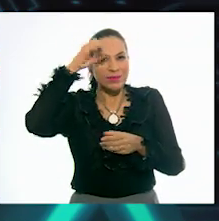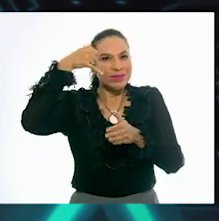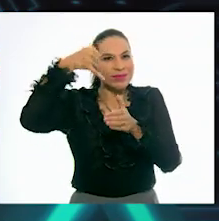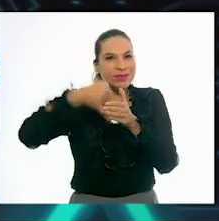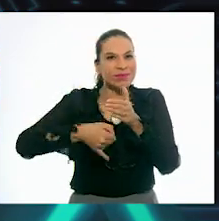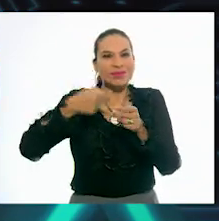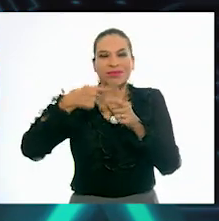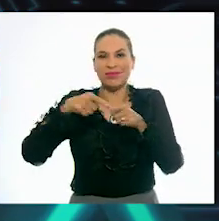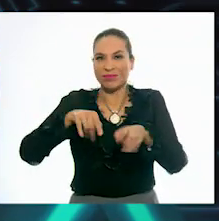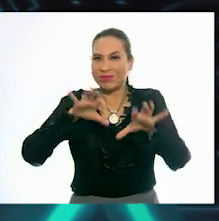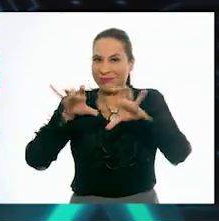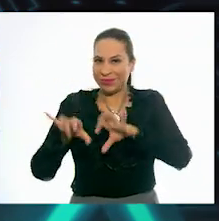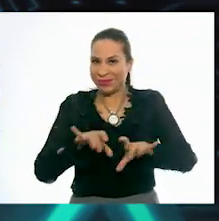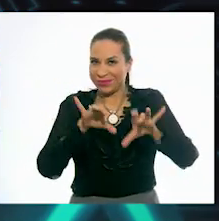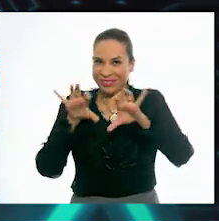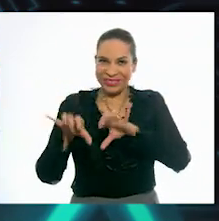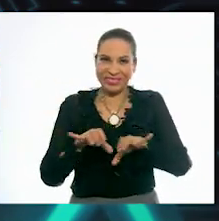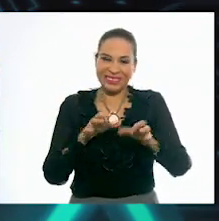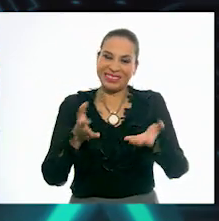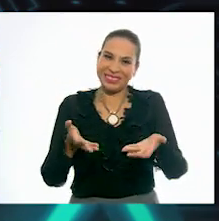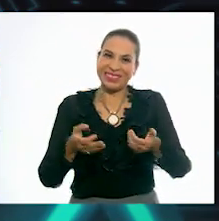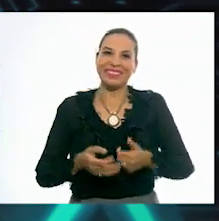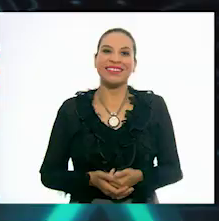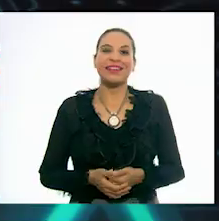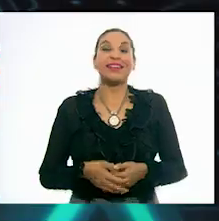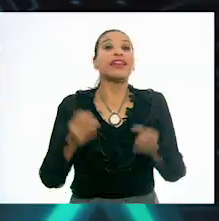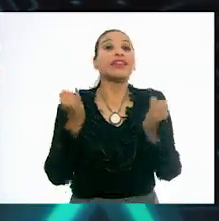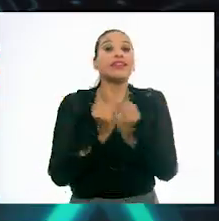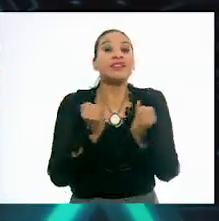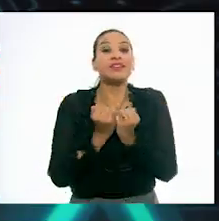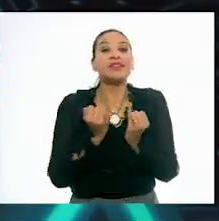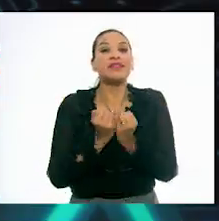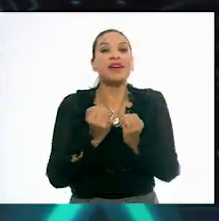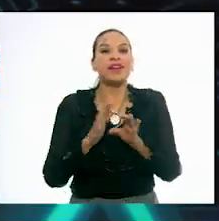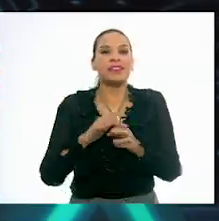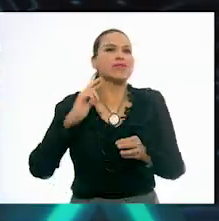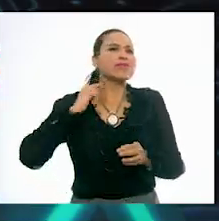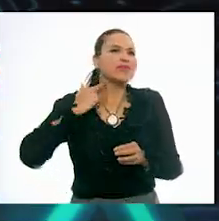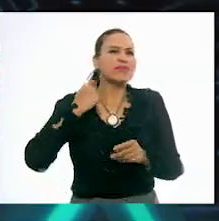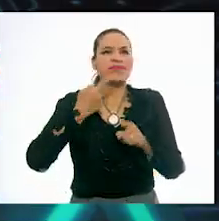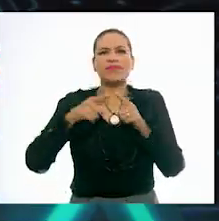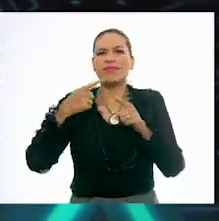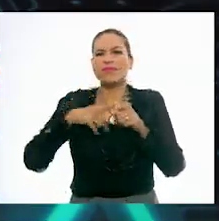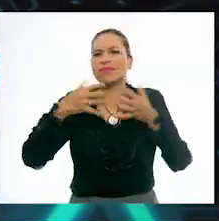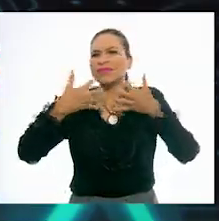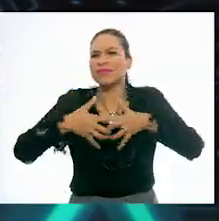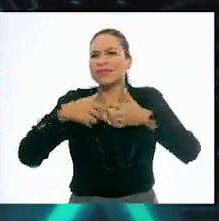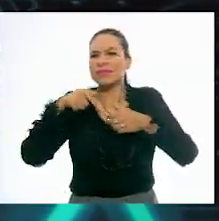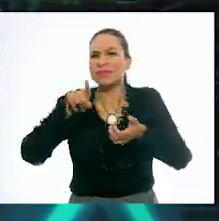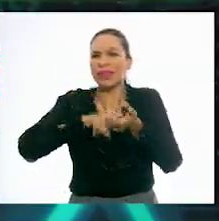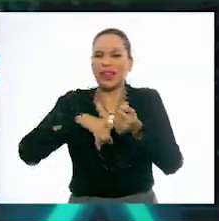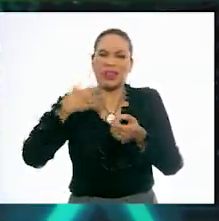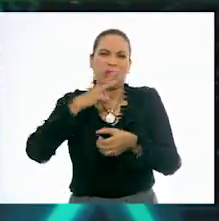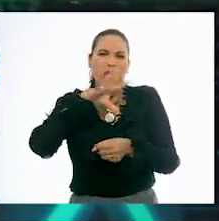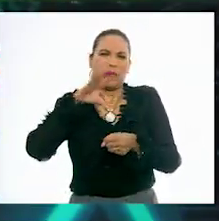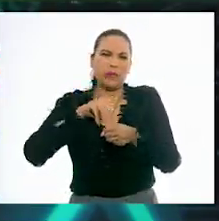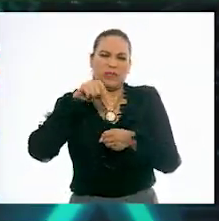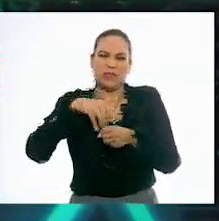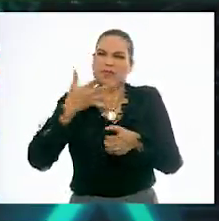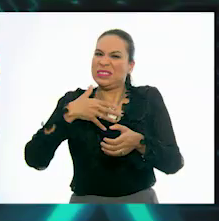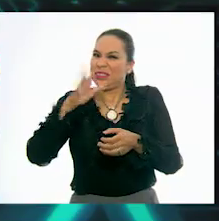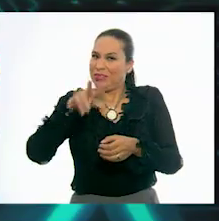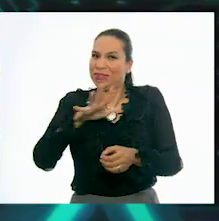la computación y también de robots y otras máquinas inteligentes